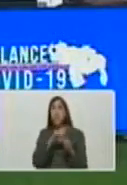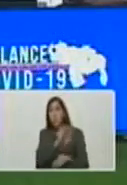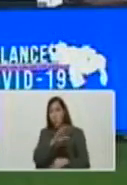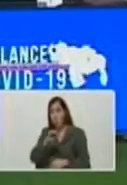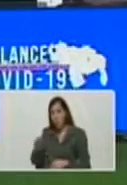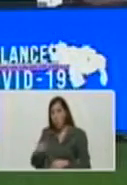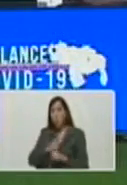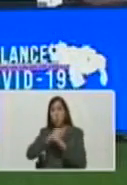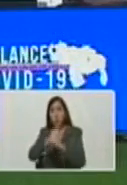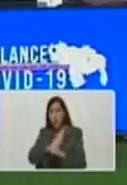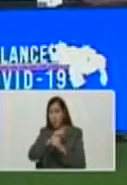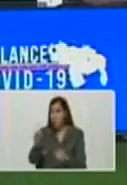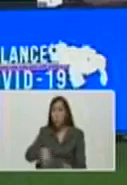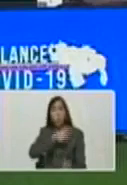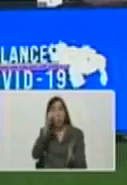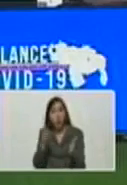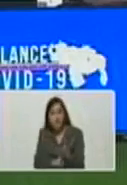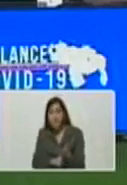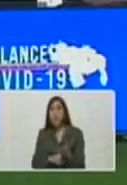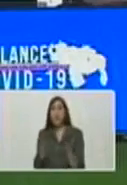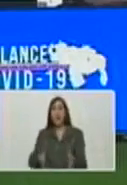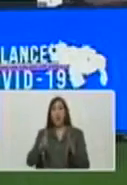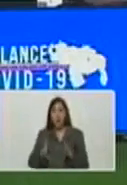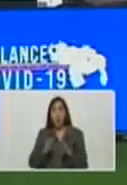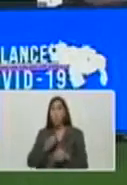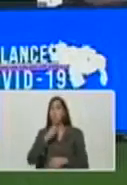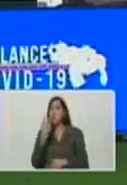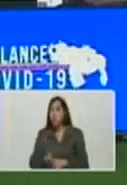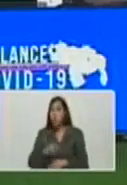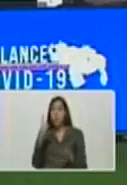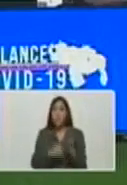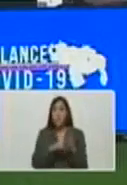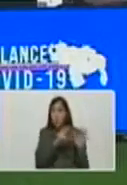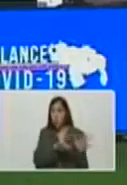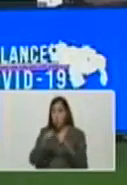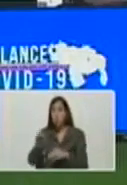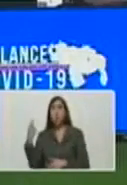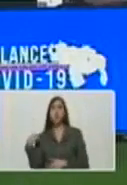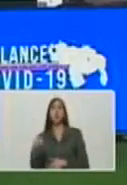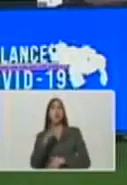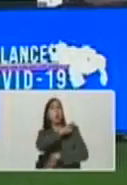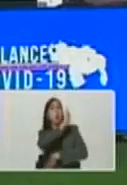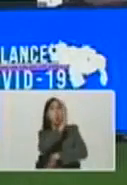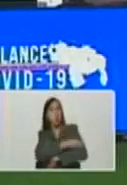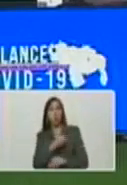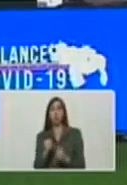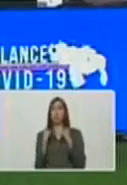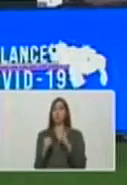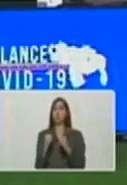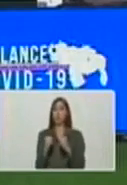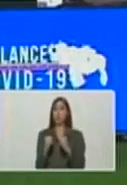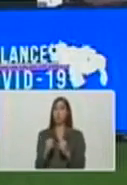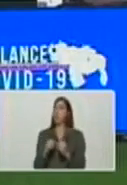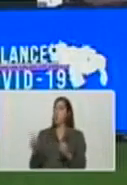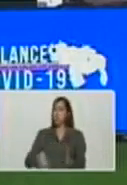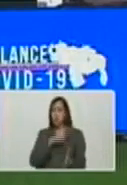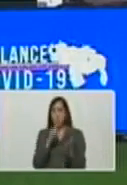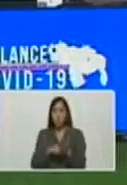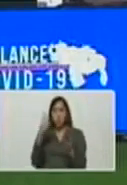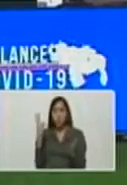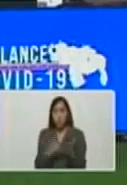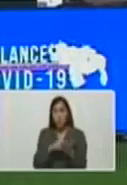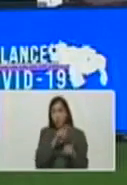caballo rematador que ganó rematando bien 1800 tenía fuerza y pulmón para rematar 2400,